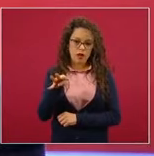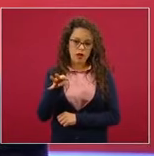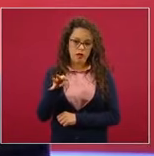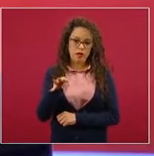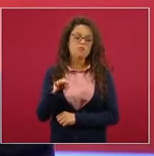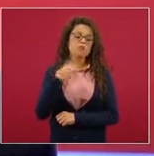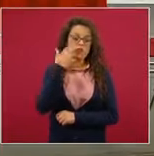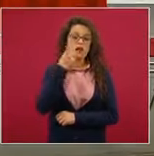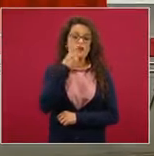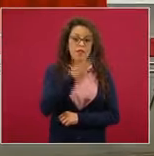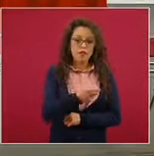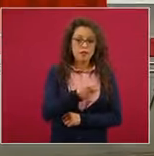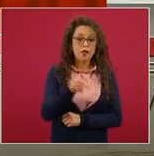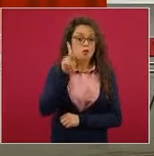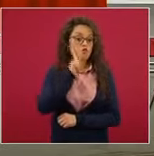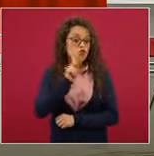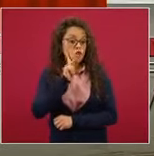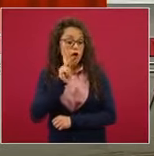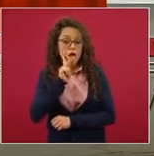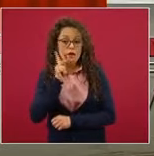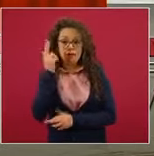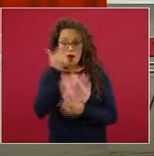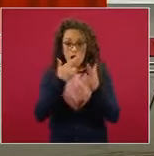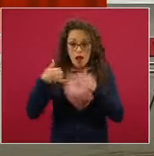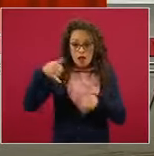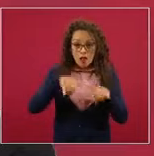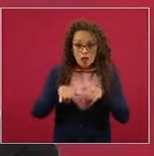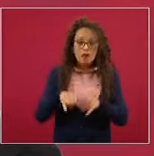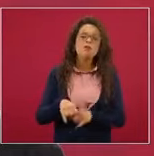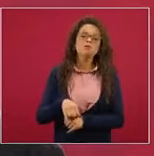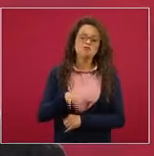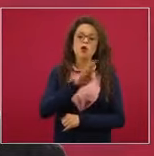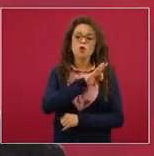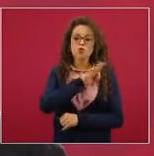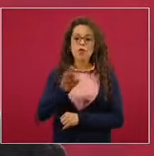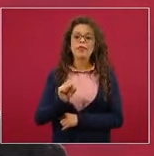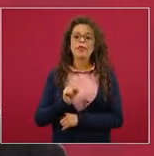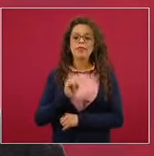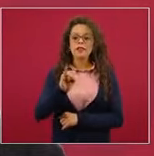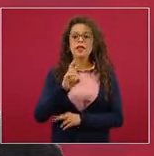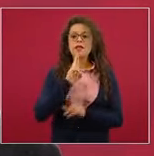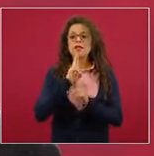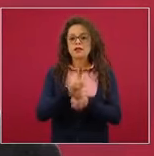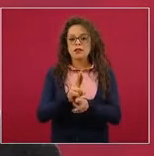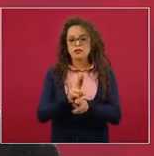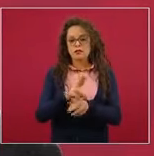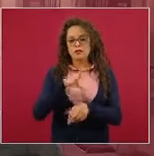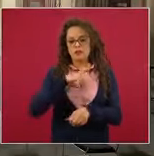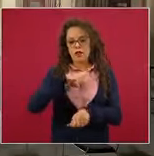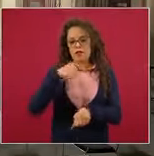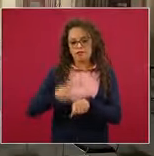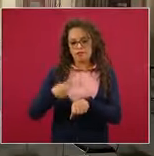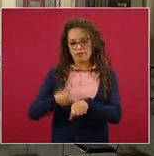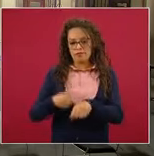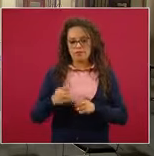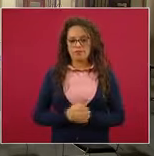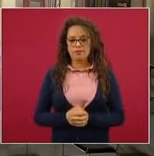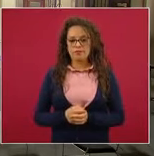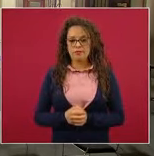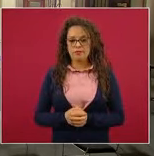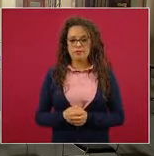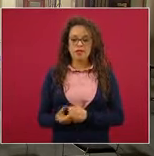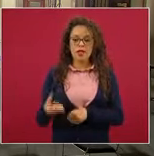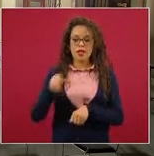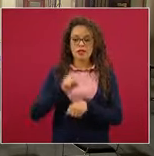positivo. Para esta semana, 39, 38%. En la semana 29, que llegamos a un punto máximo,